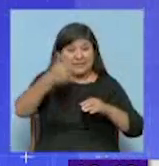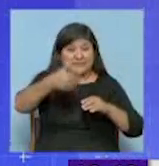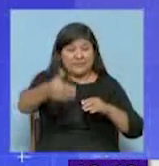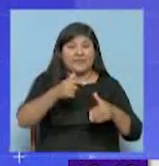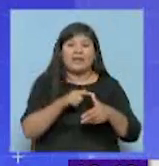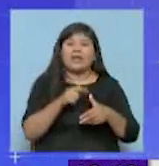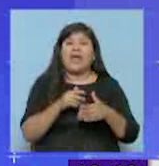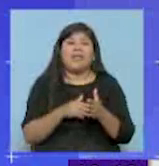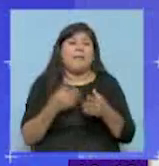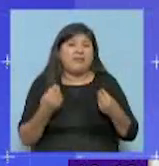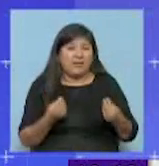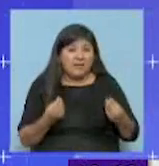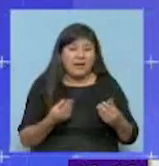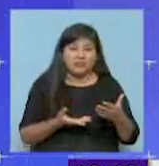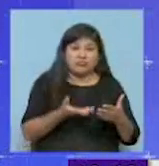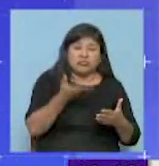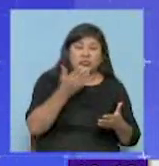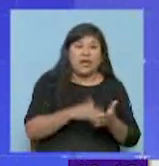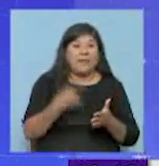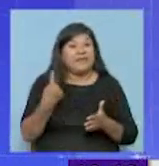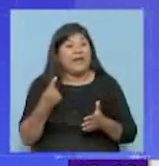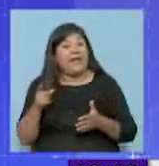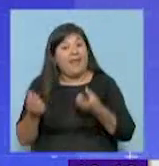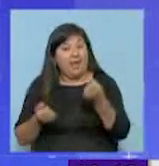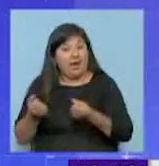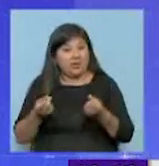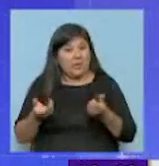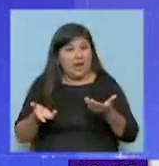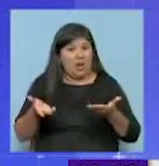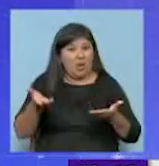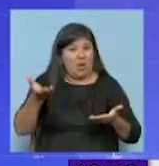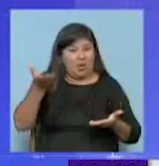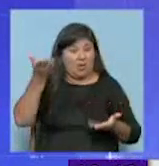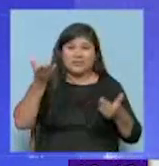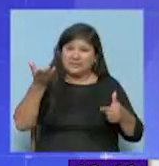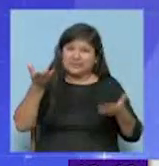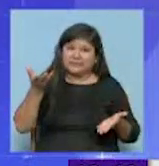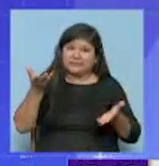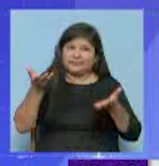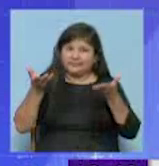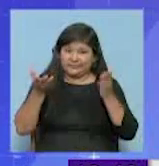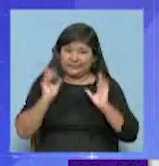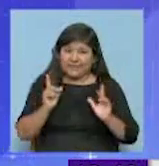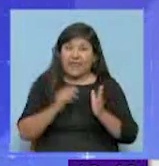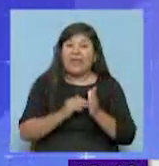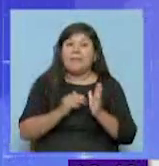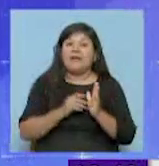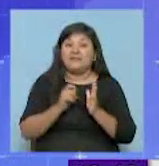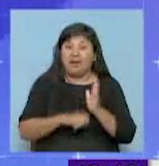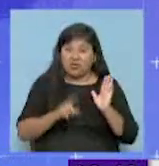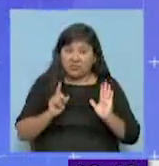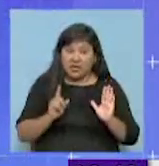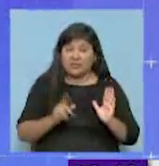quedan sujetas a la variación del valor del bien durante toda la vida del contrato. O sea, que la cuota puede variar